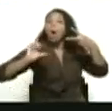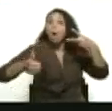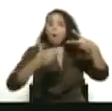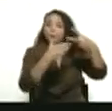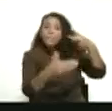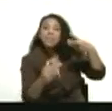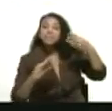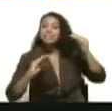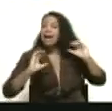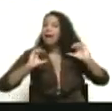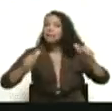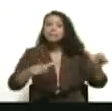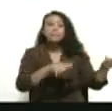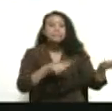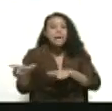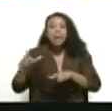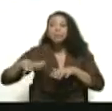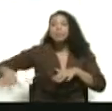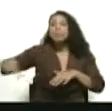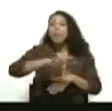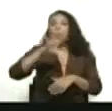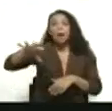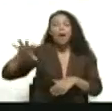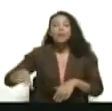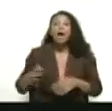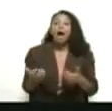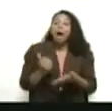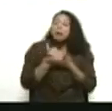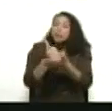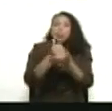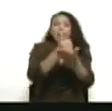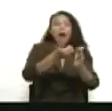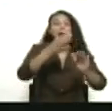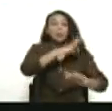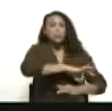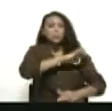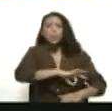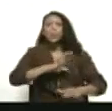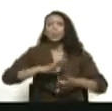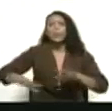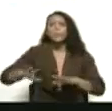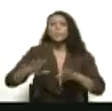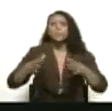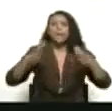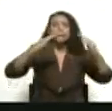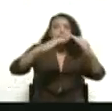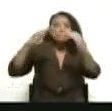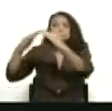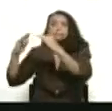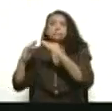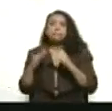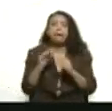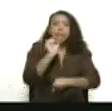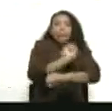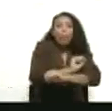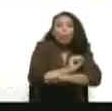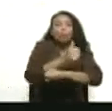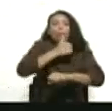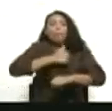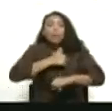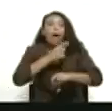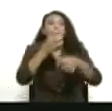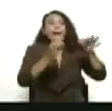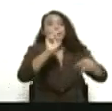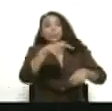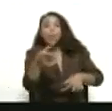esto dispuesto en todo el país. Eso va a ayudar enormemente a desconcentrar estos centros de detención preventiva